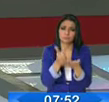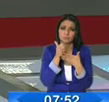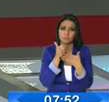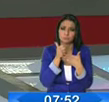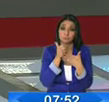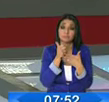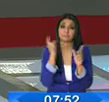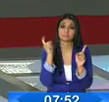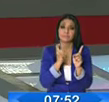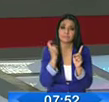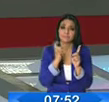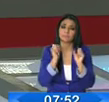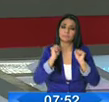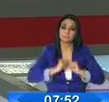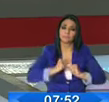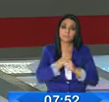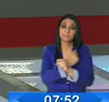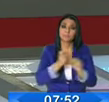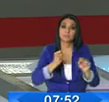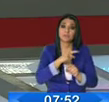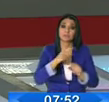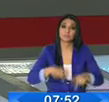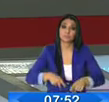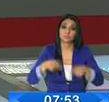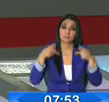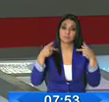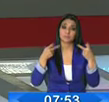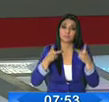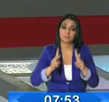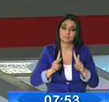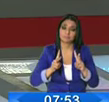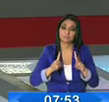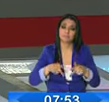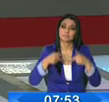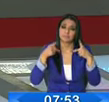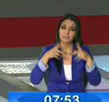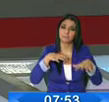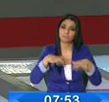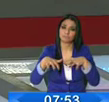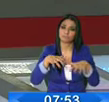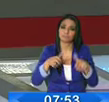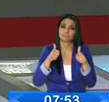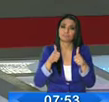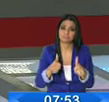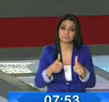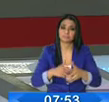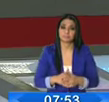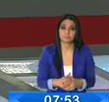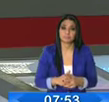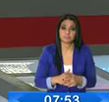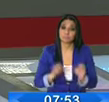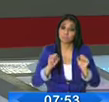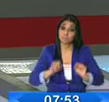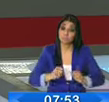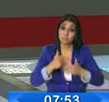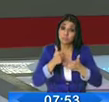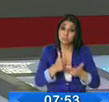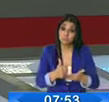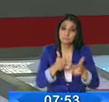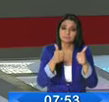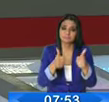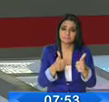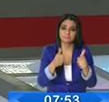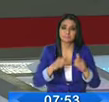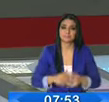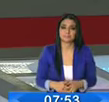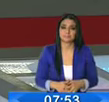para poder salvar su vida y tenerle de vuelta siendo una persona productiva si podemos ayudar hacemos la